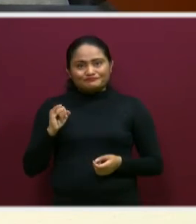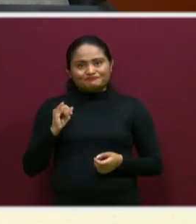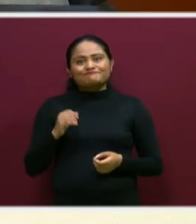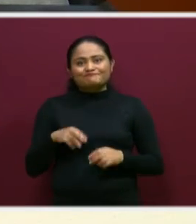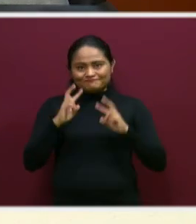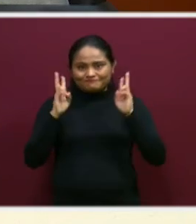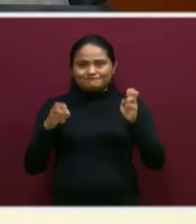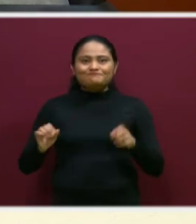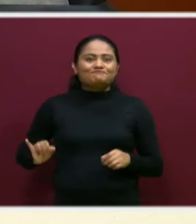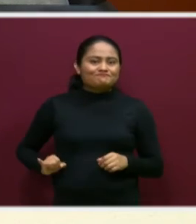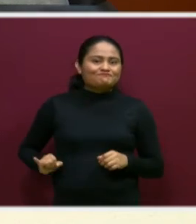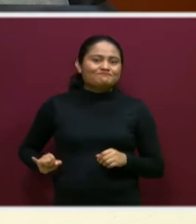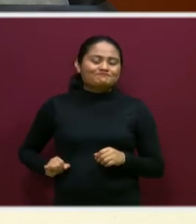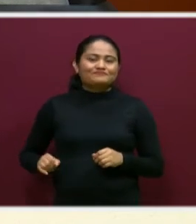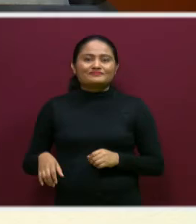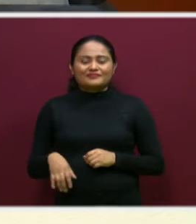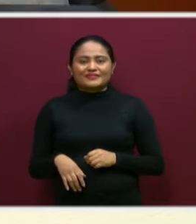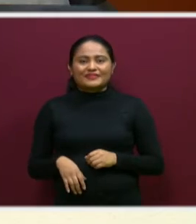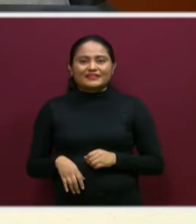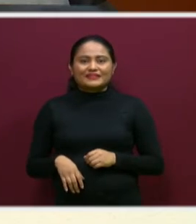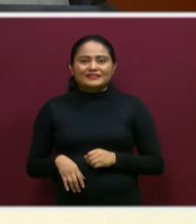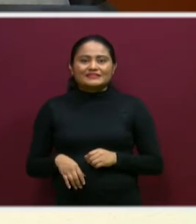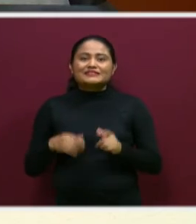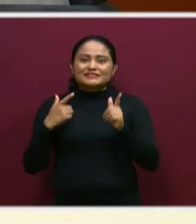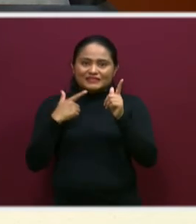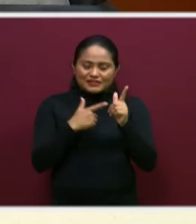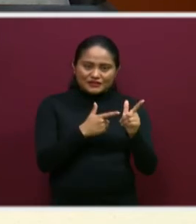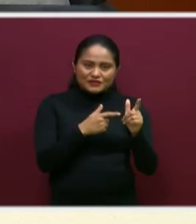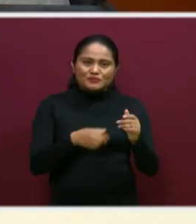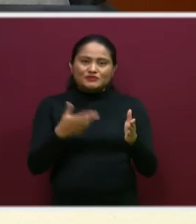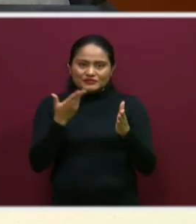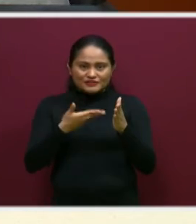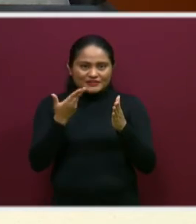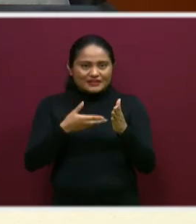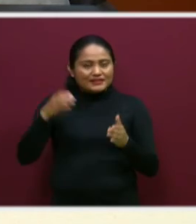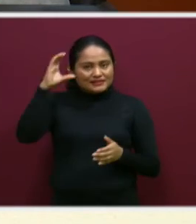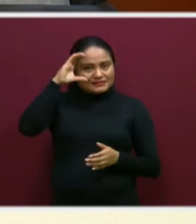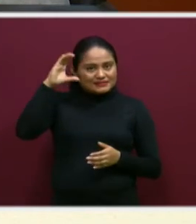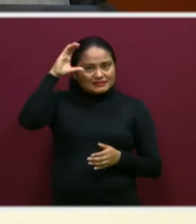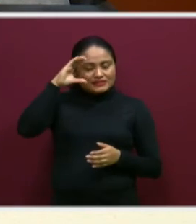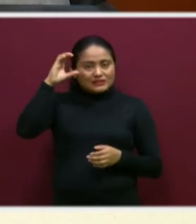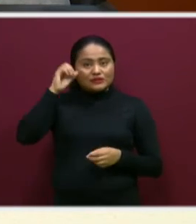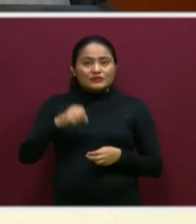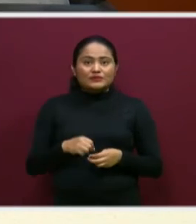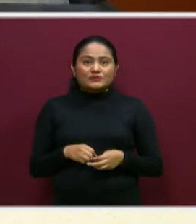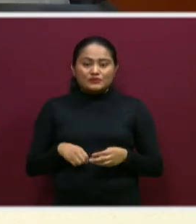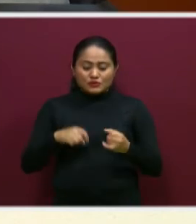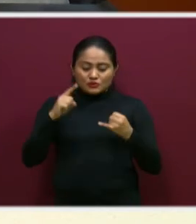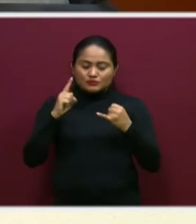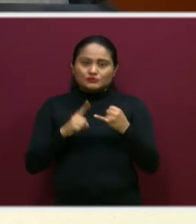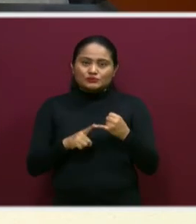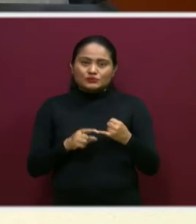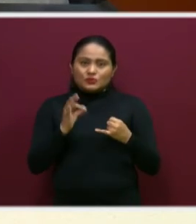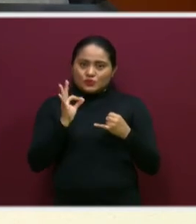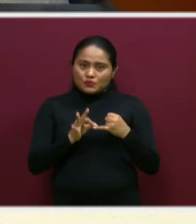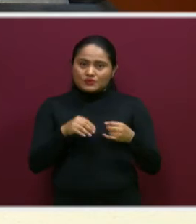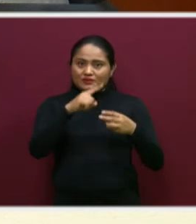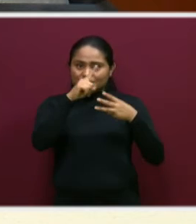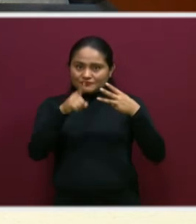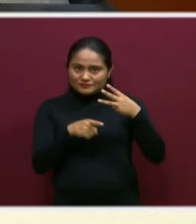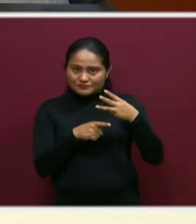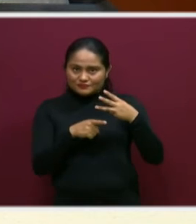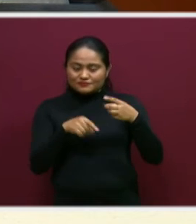continuamos con talleres de ciencias si los últimos tres talleres el taller aprendiendo radio